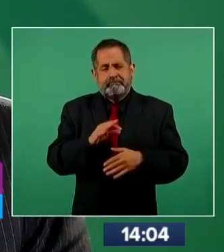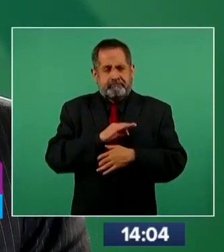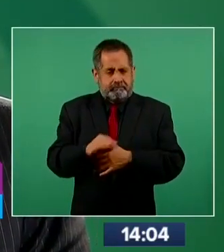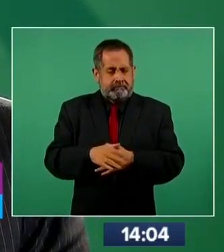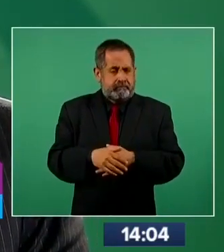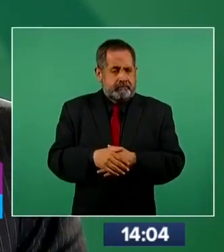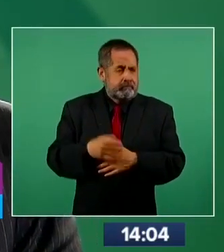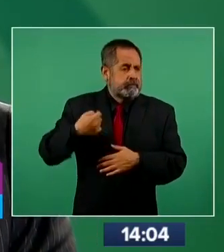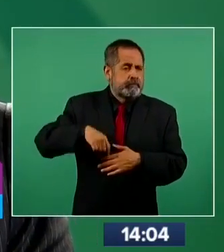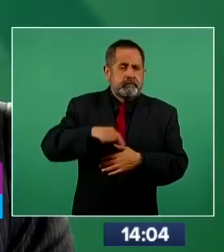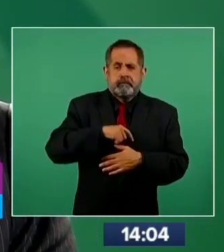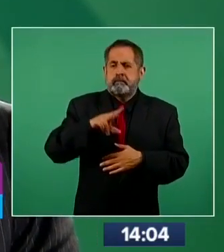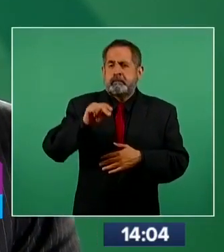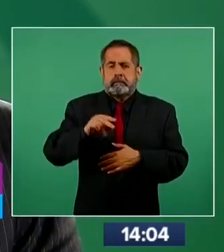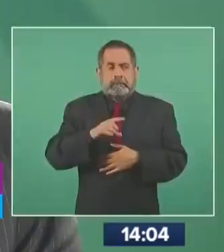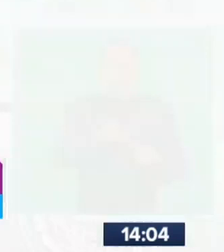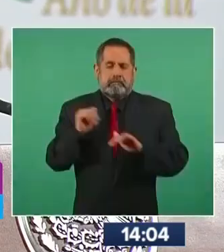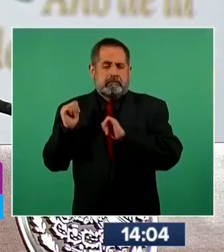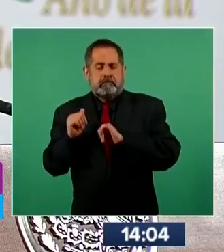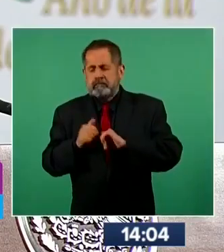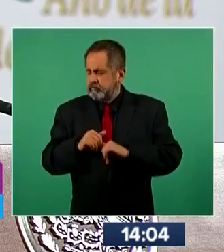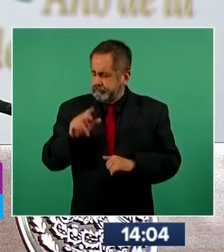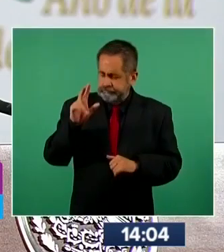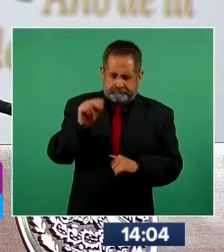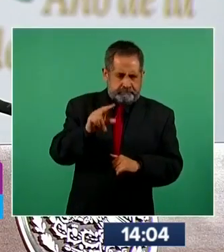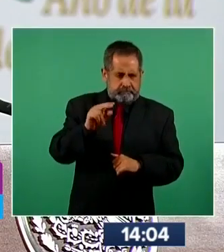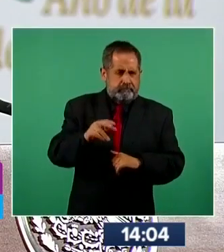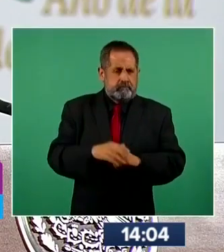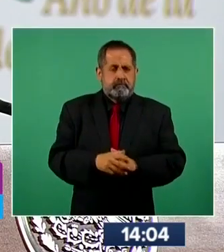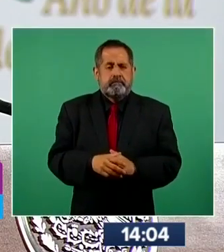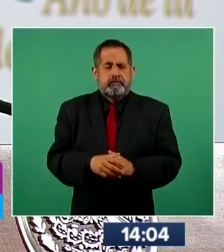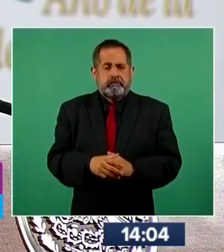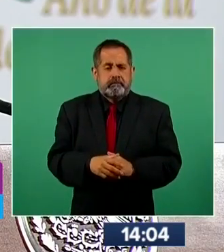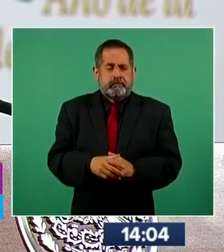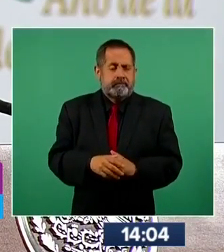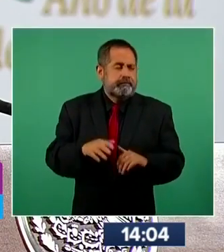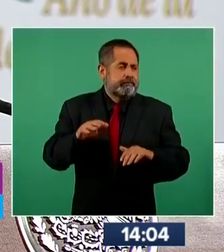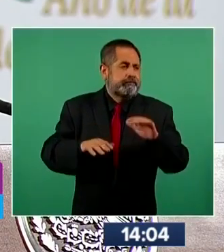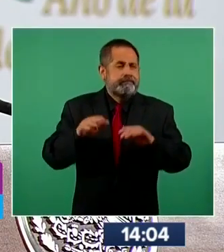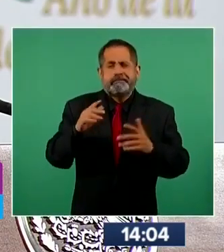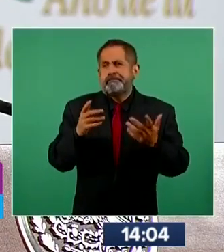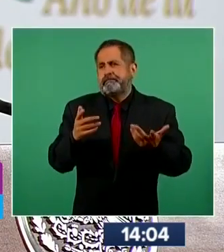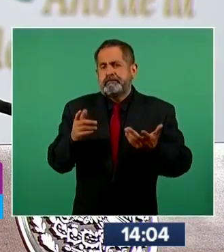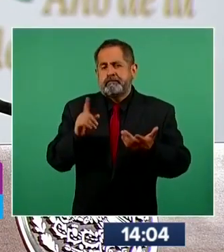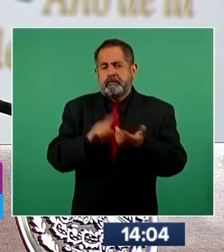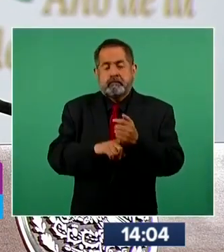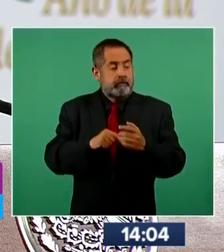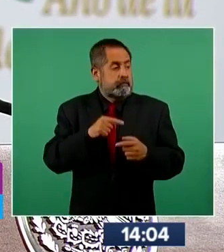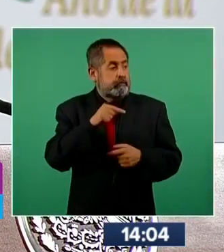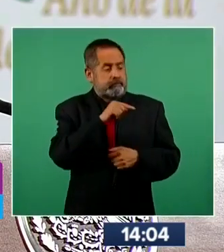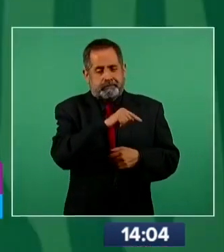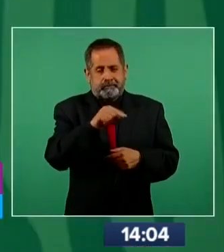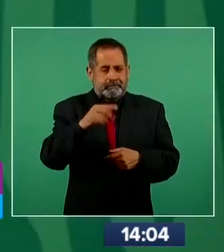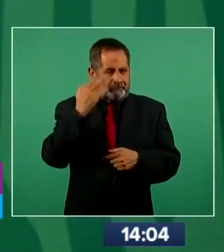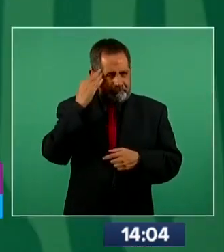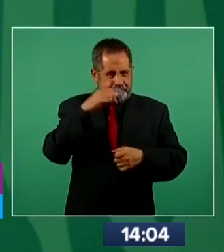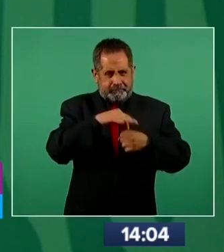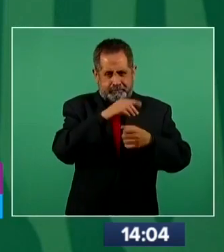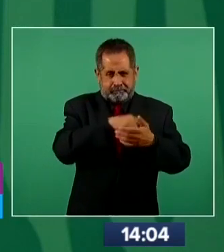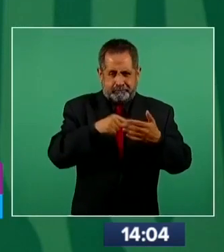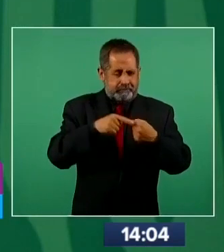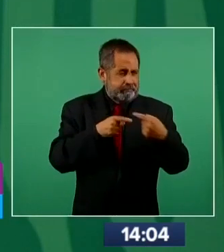dejemos intimidar que a veces en las contiendas políticas